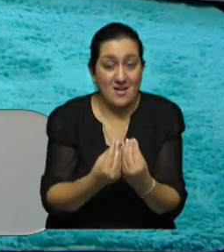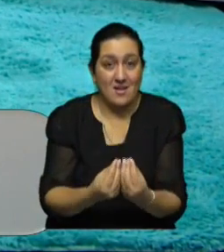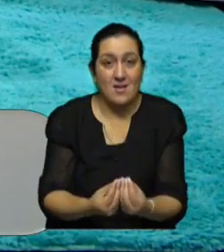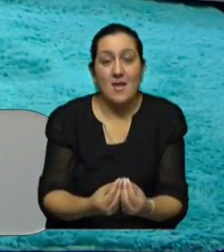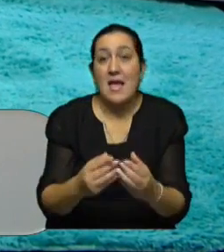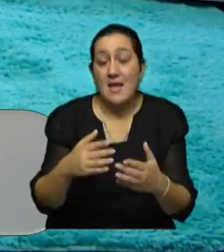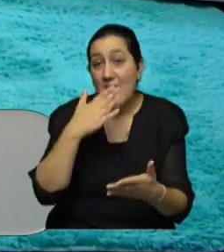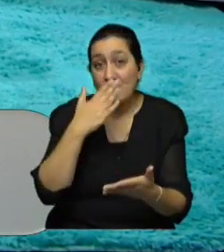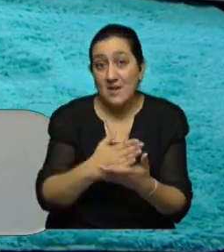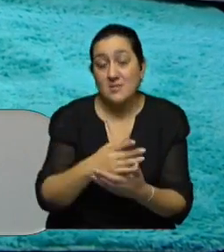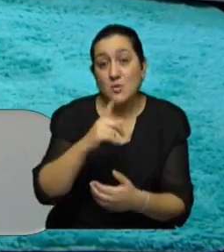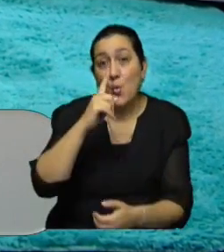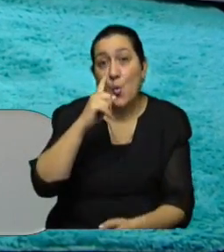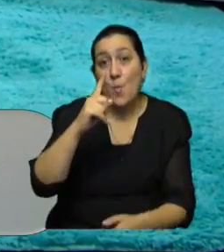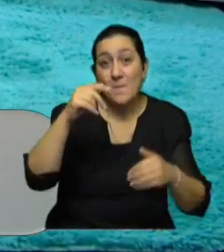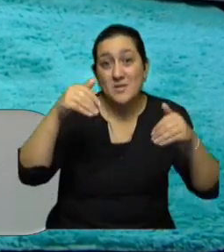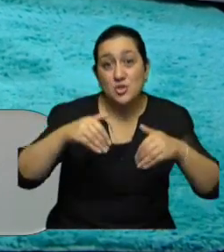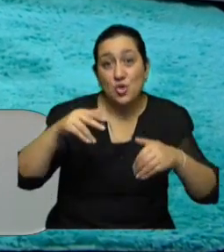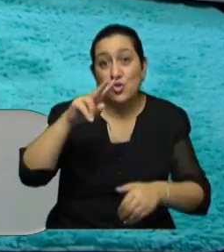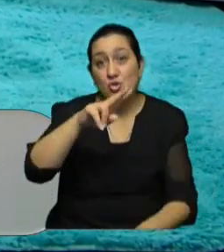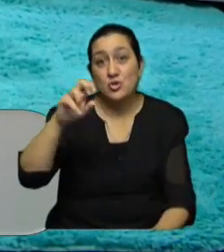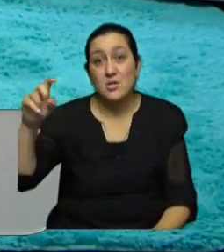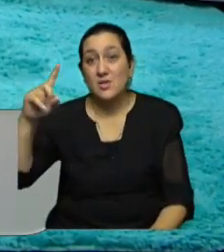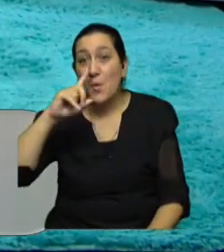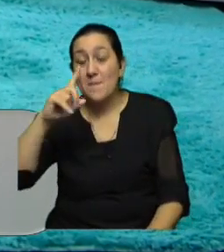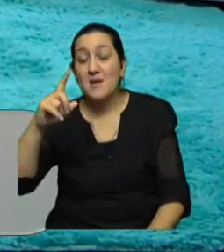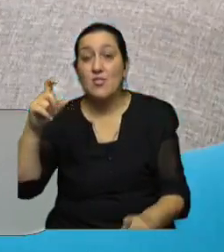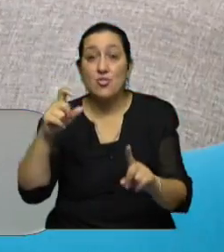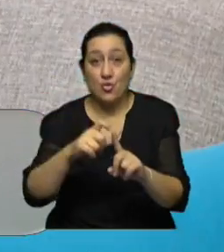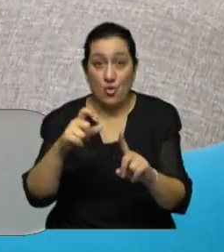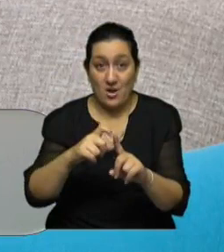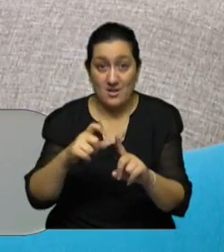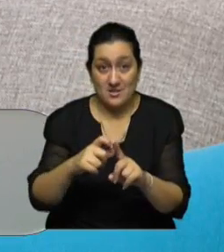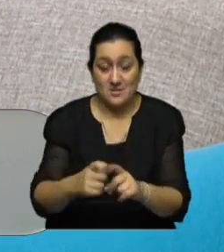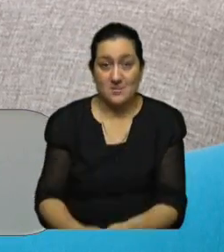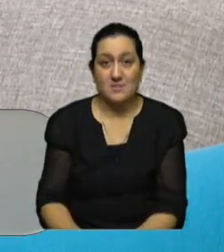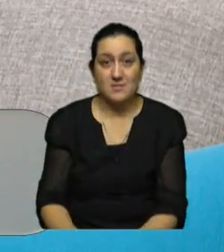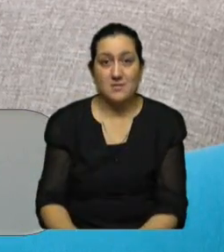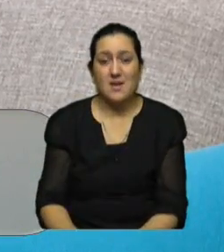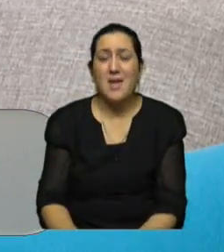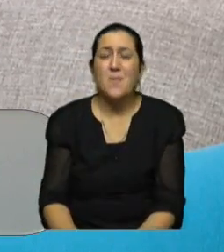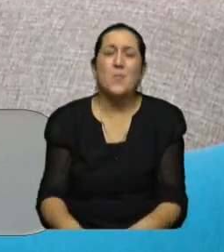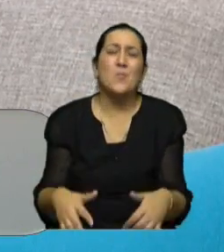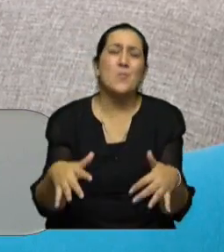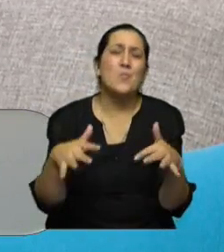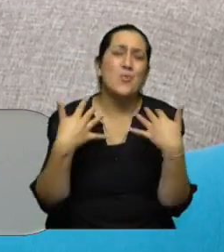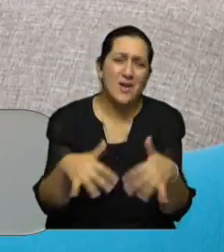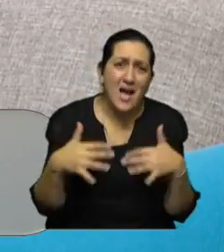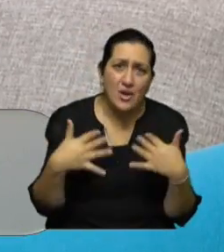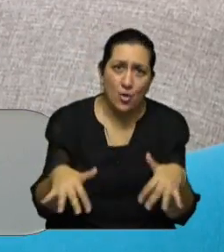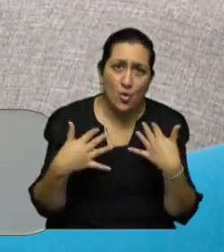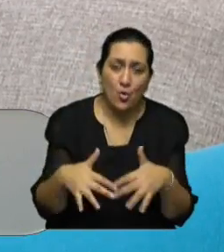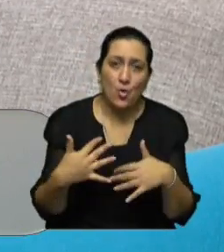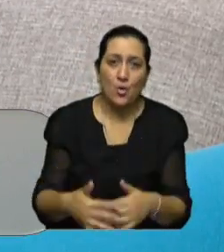en $1,250,000. En el desarrollo de la terapia sin ser aplicada todavía, ¿no? Entonces, es carísimo, pero